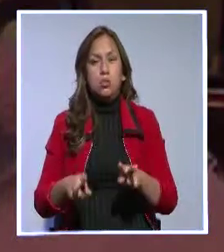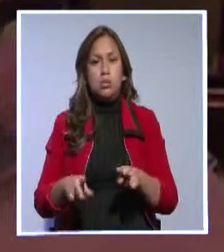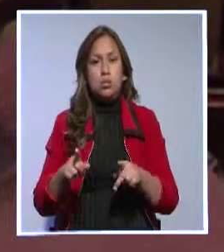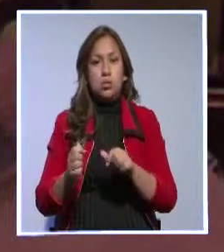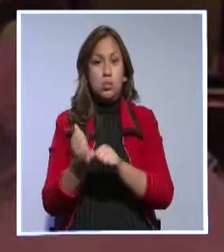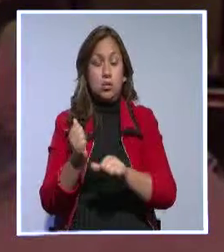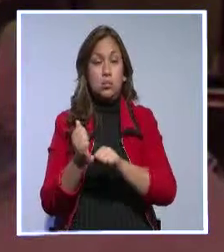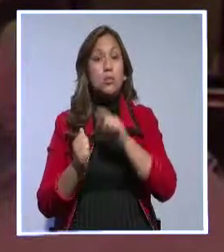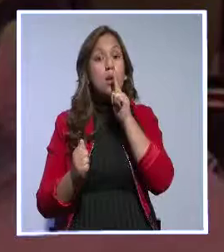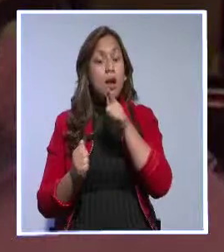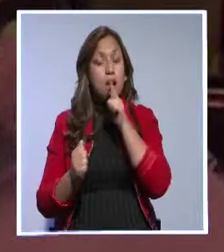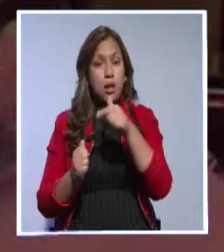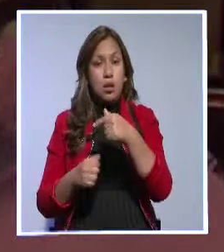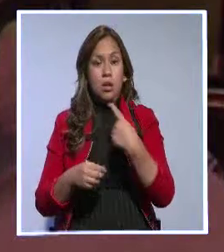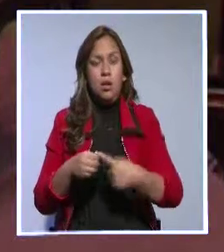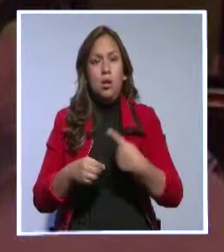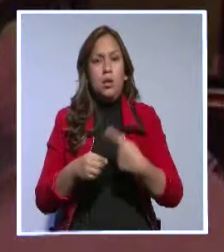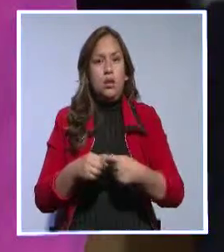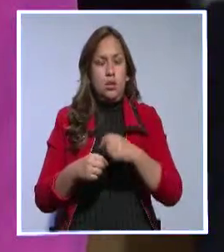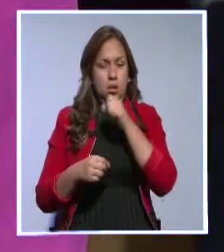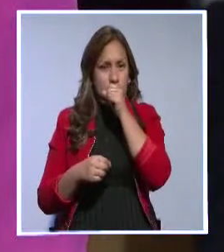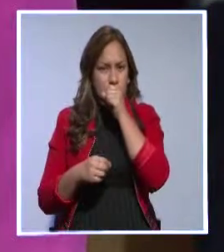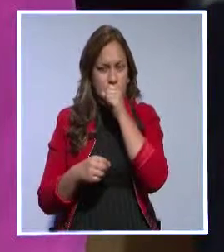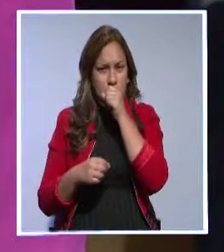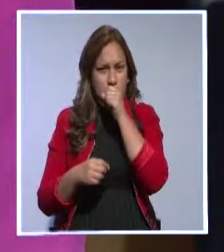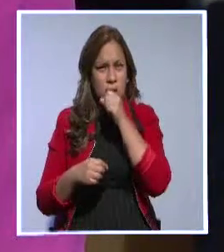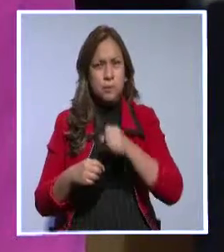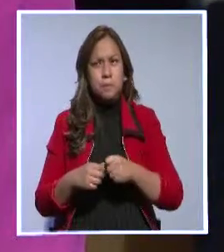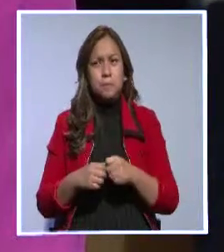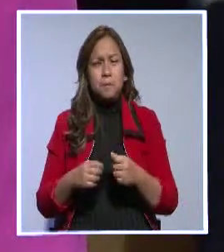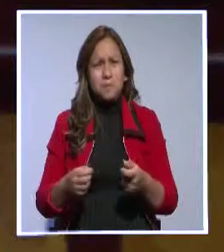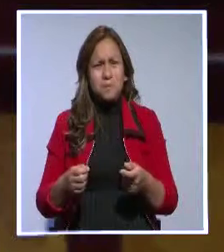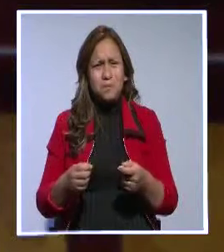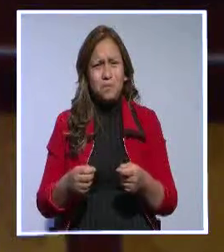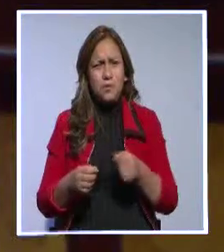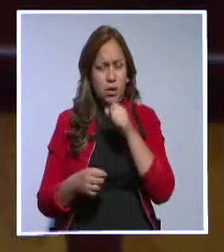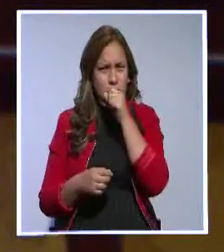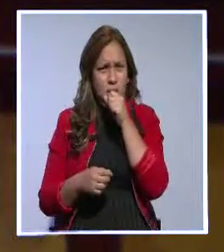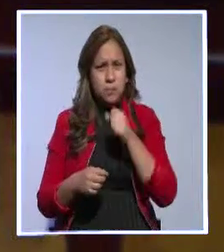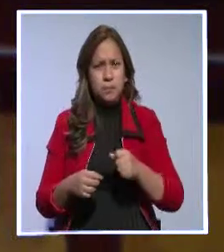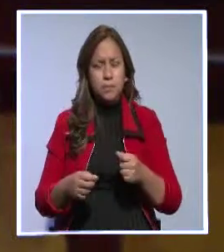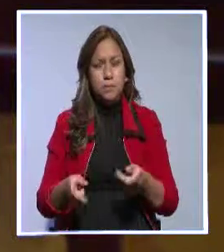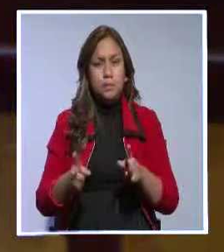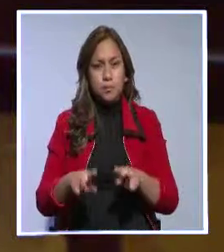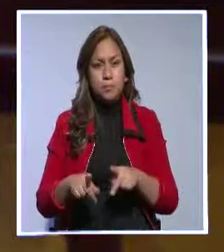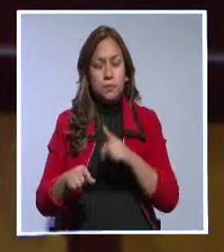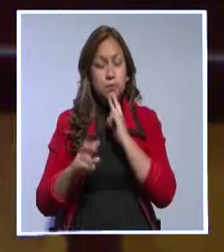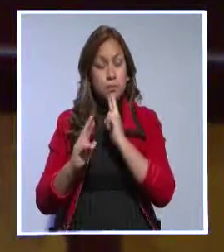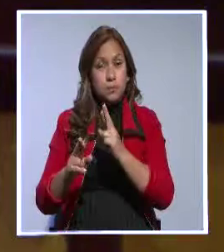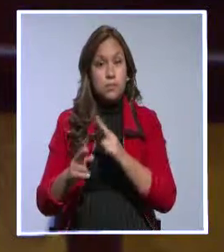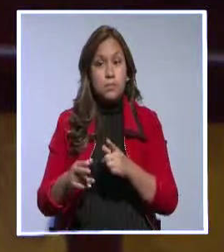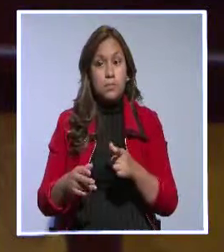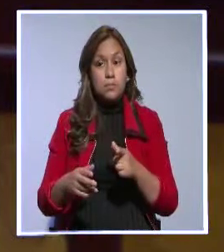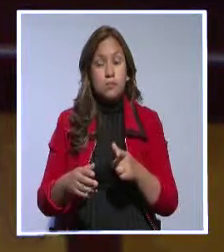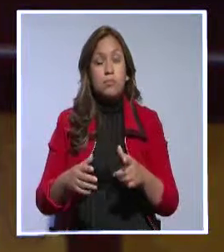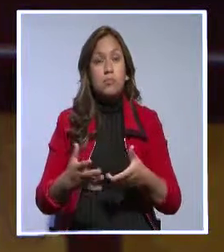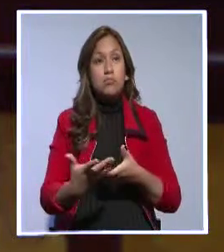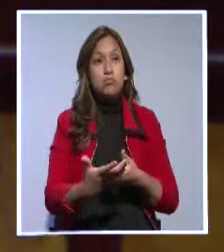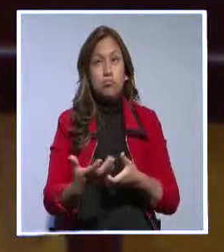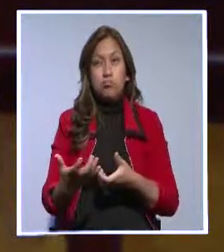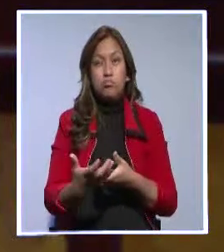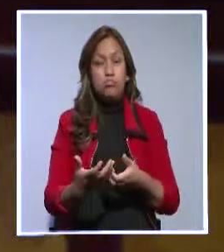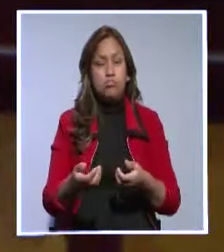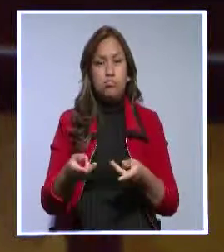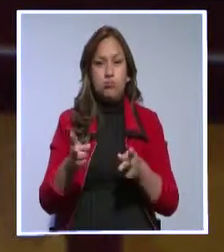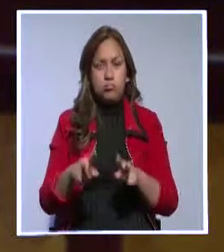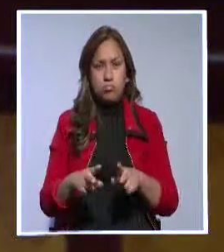latacunga y el de quito unan sus esfuerzos con los equipos de prevención y respuesta y es así que el cuerpo bomberos con su grupo de atención prehospitalaria